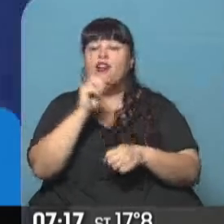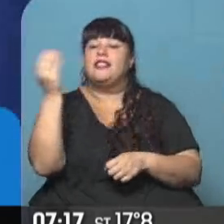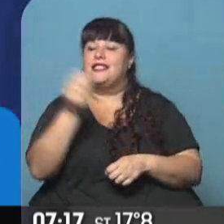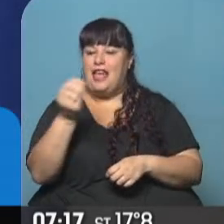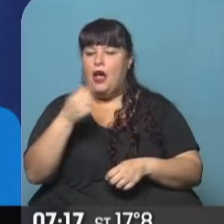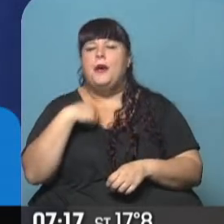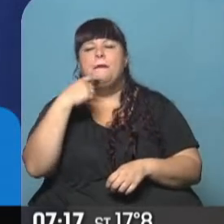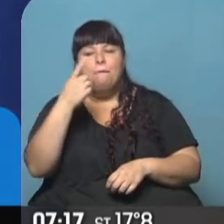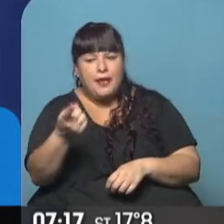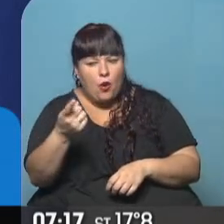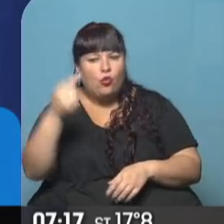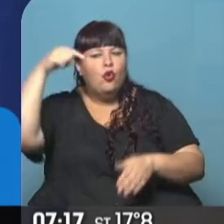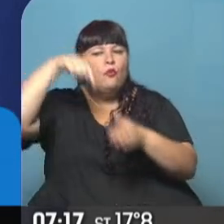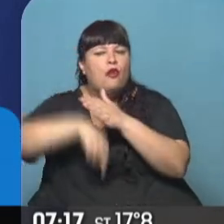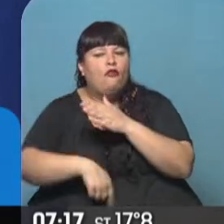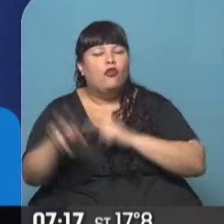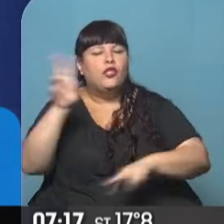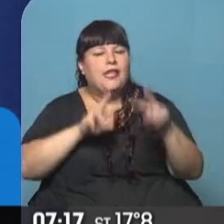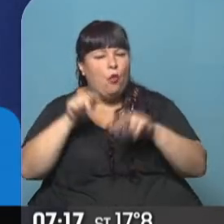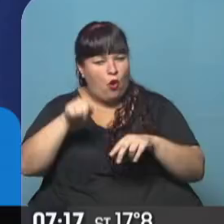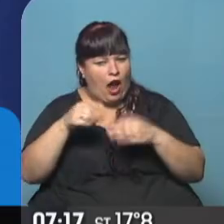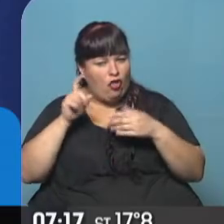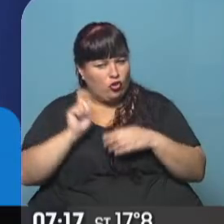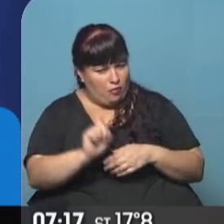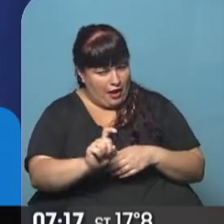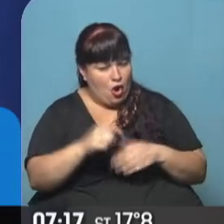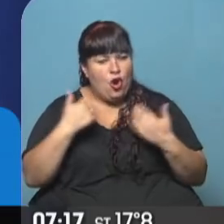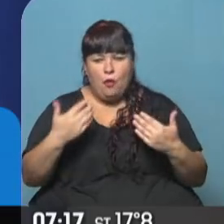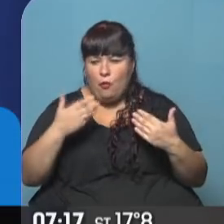Mi pregunta es, en las profundidades que se está buscando el submarino,